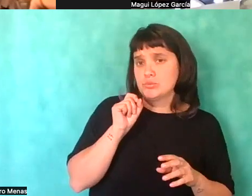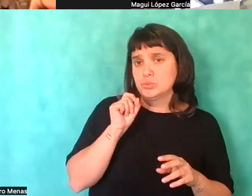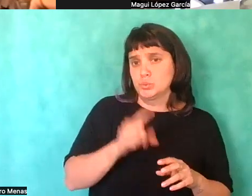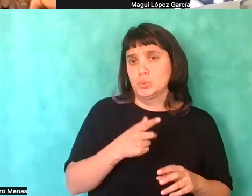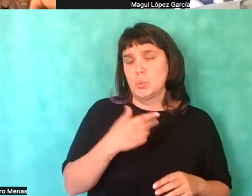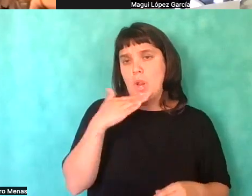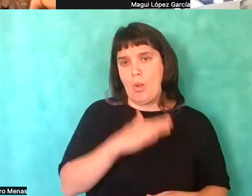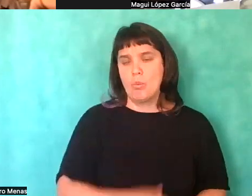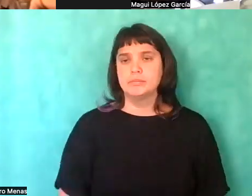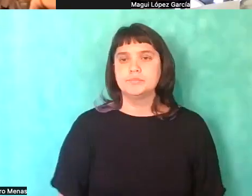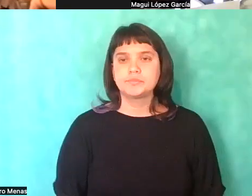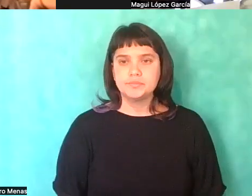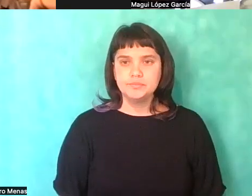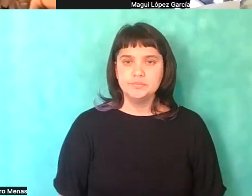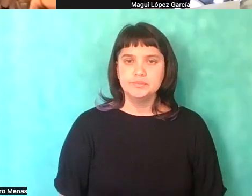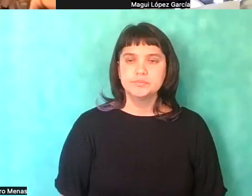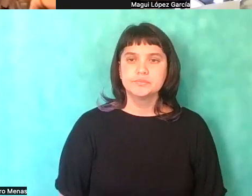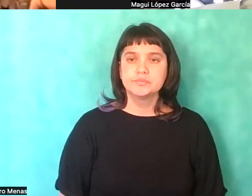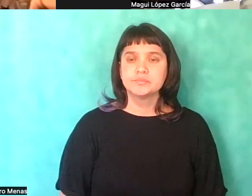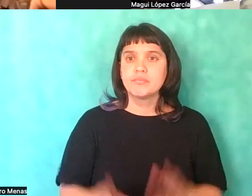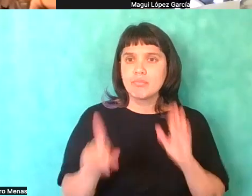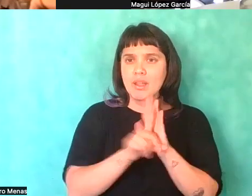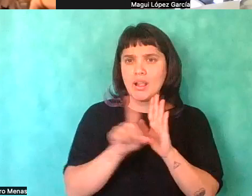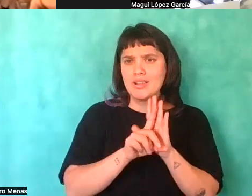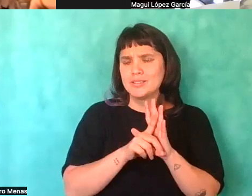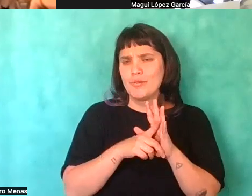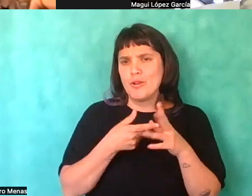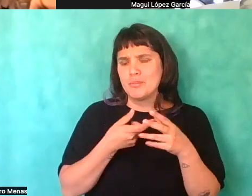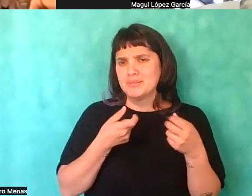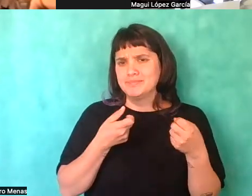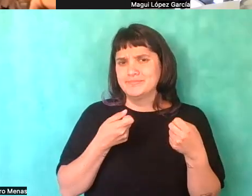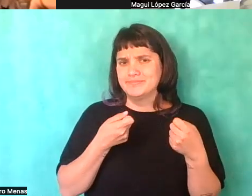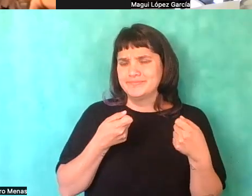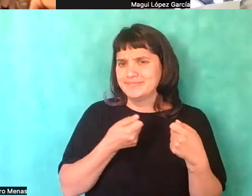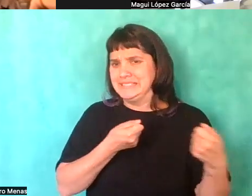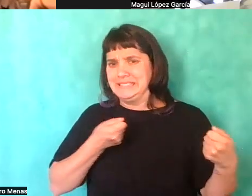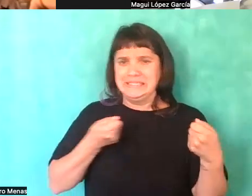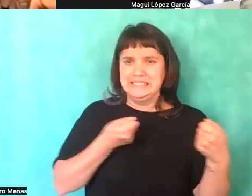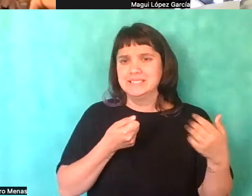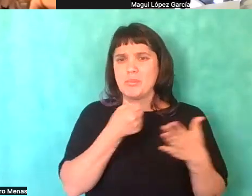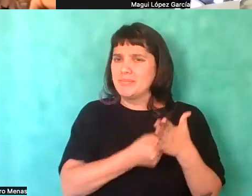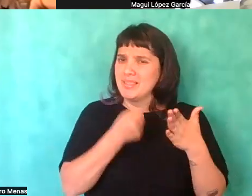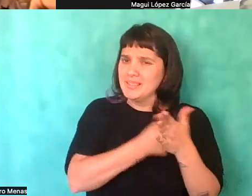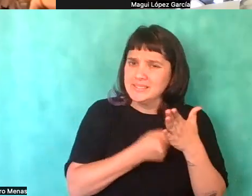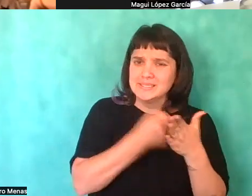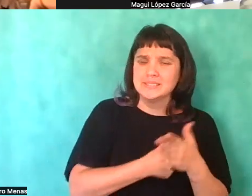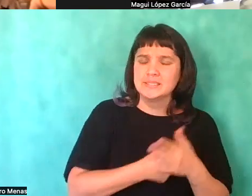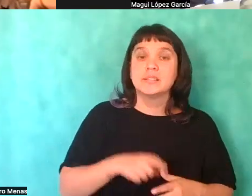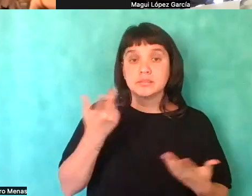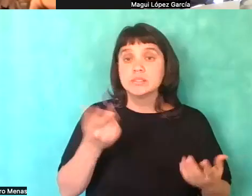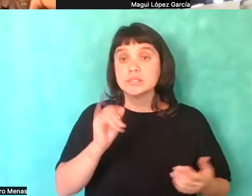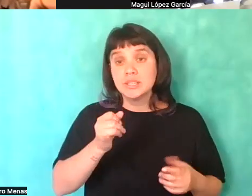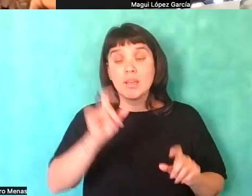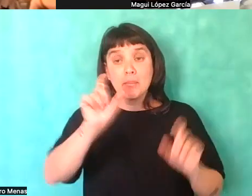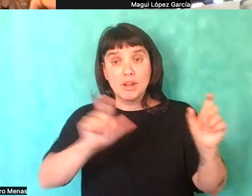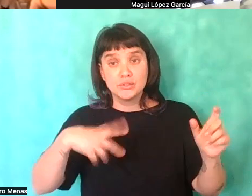Fue una ley muy resistida, consciente o inconscientemente. Te digo que había gente que quería apoyarla,